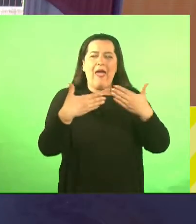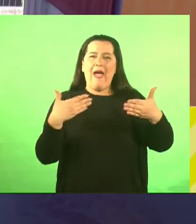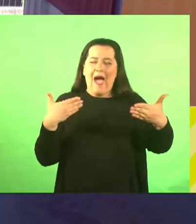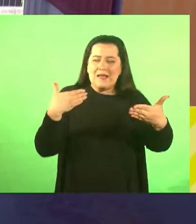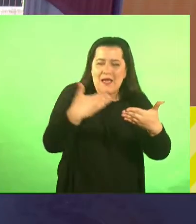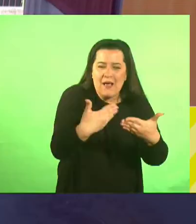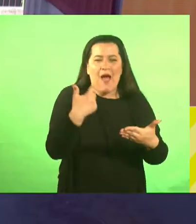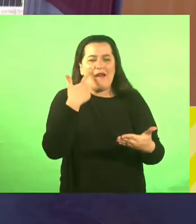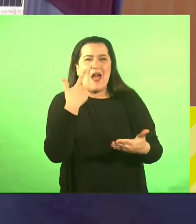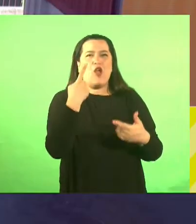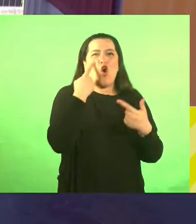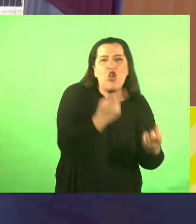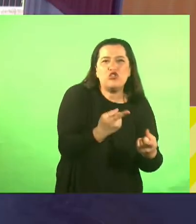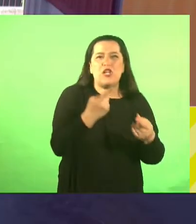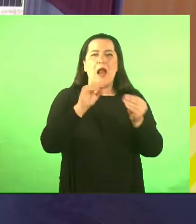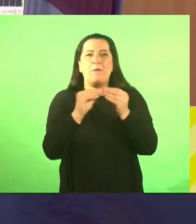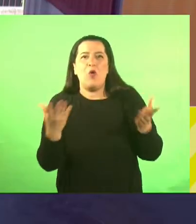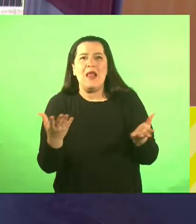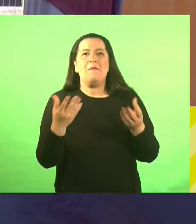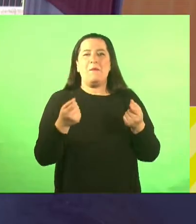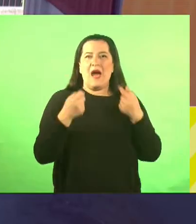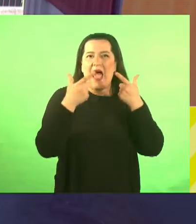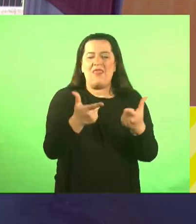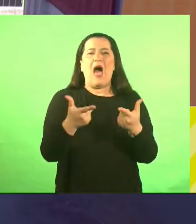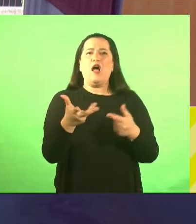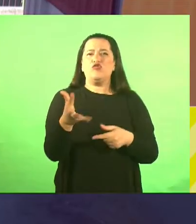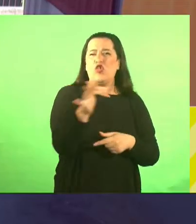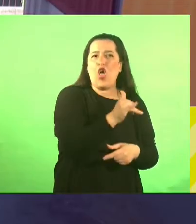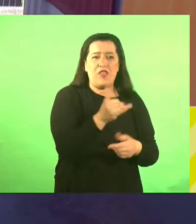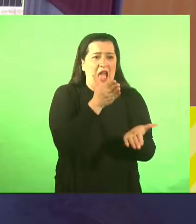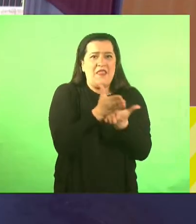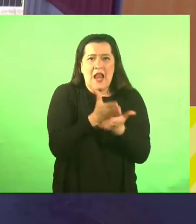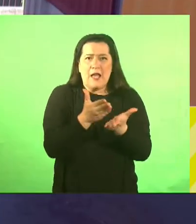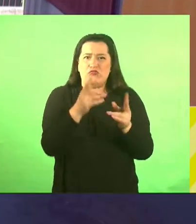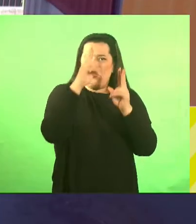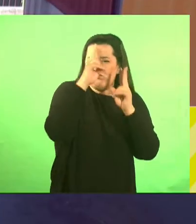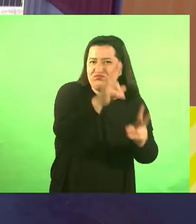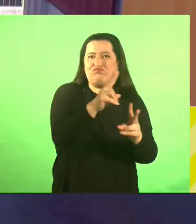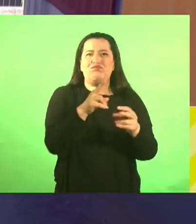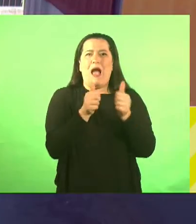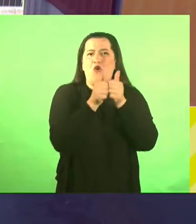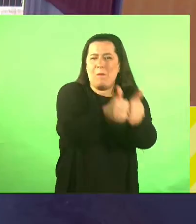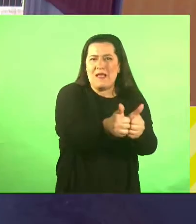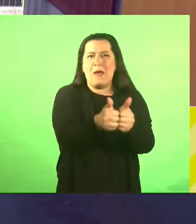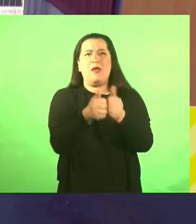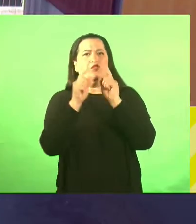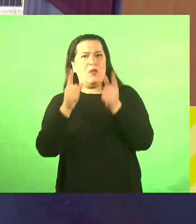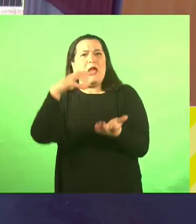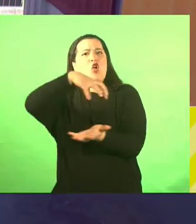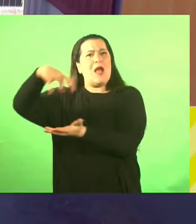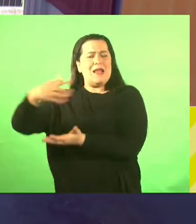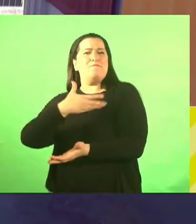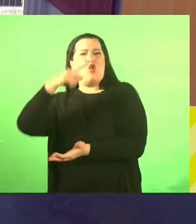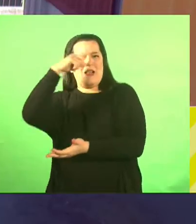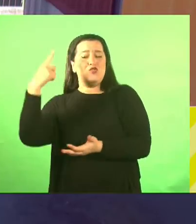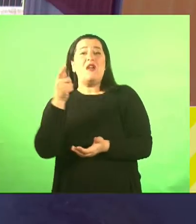y conocer cuáles son los problemas y garantizar todos los días esos derechos con el acompañamiento, por supuesto, de los organismos nacionales,